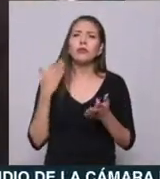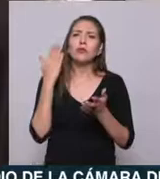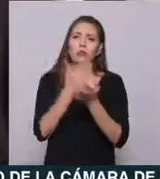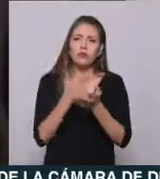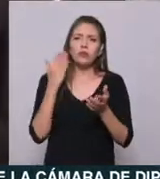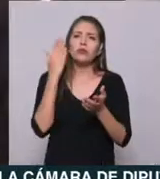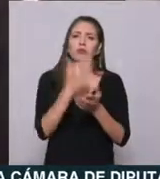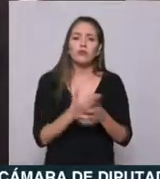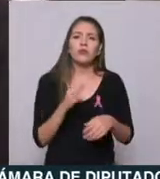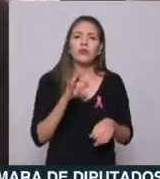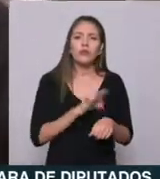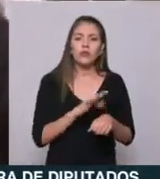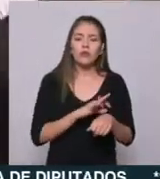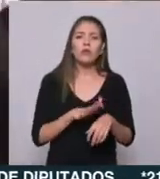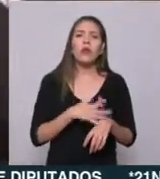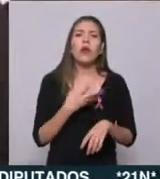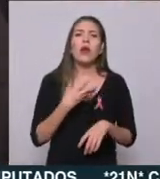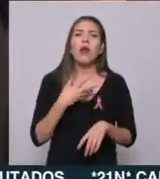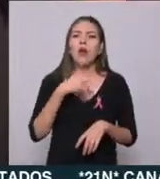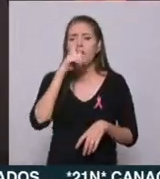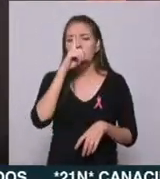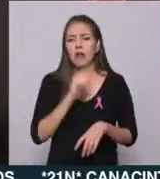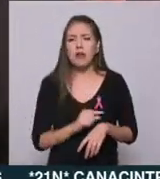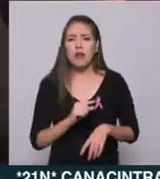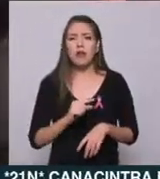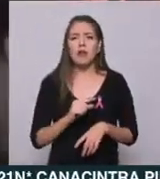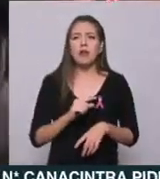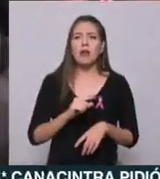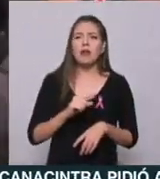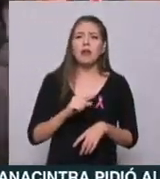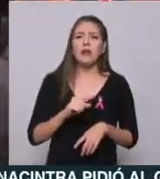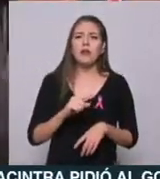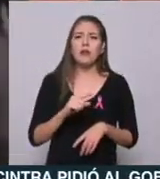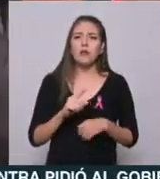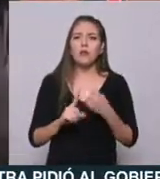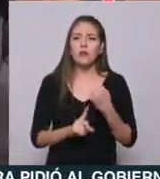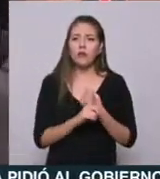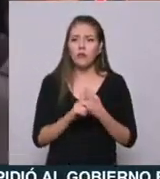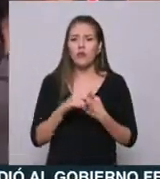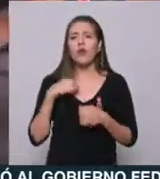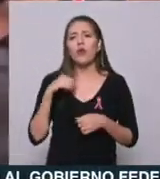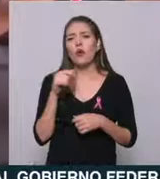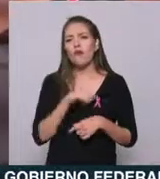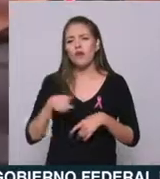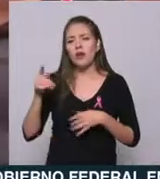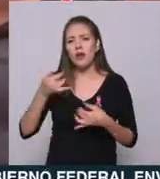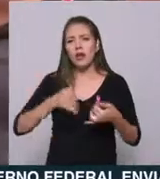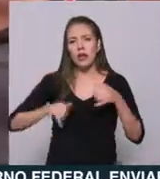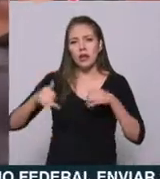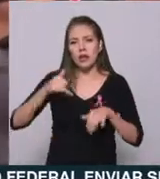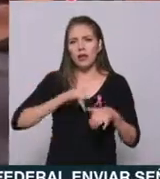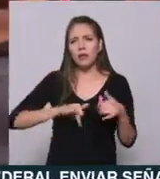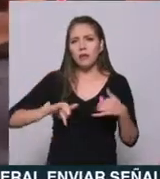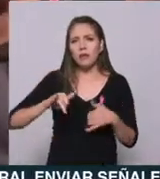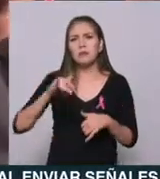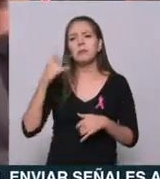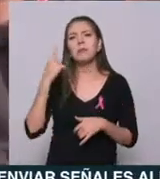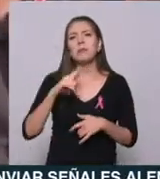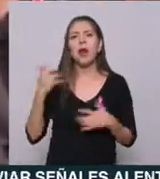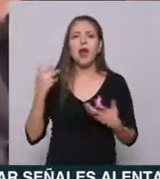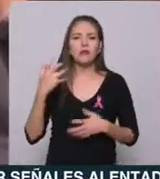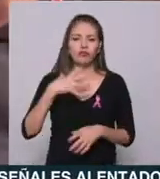médico, tengo un esguince, me mandaron el día de hoy me fui al laboratorio a realizarme unas